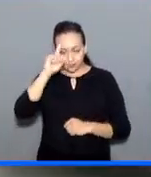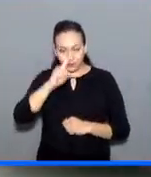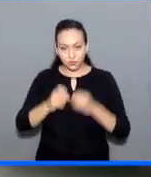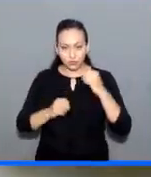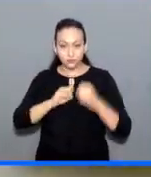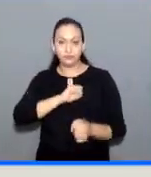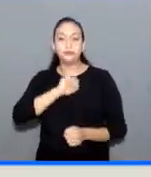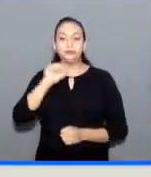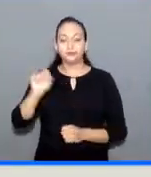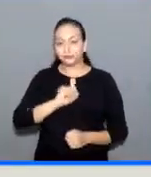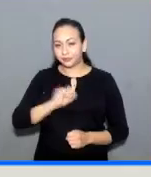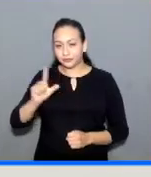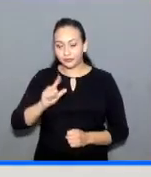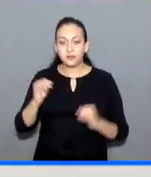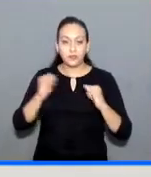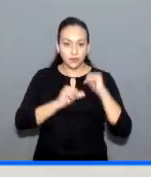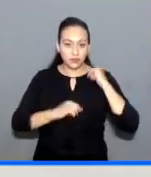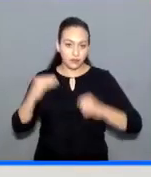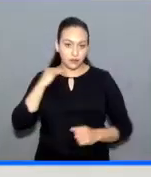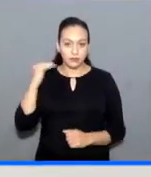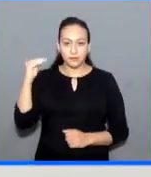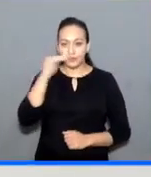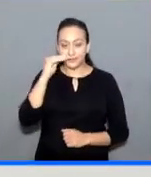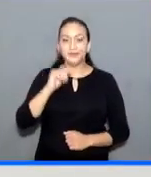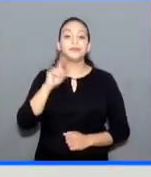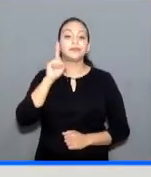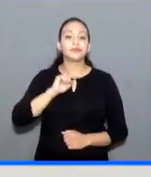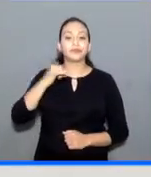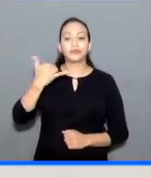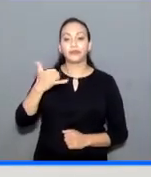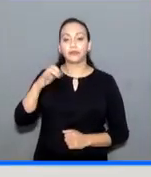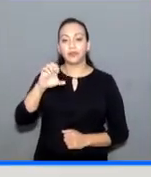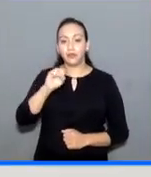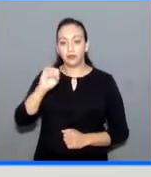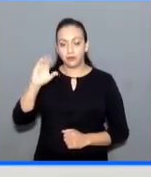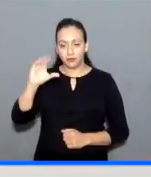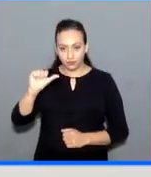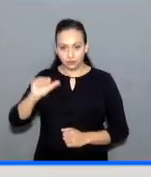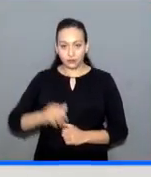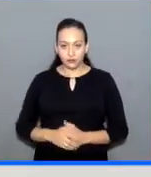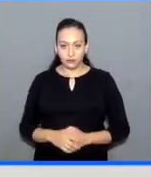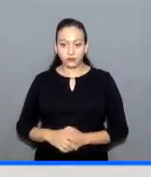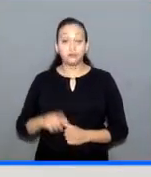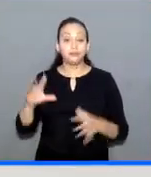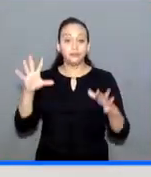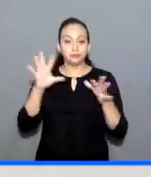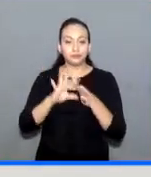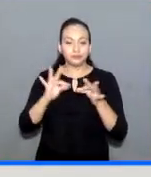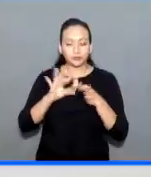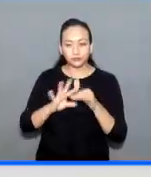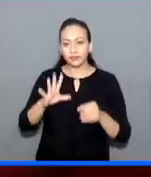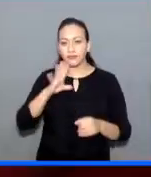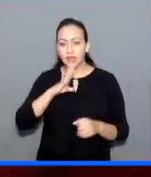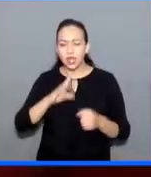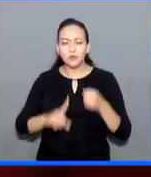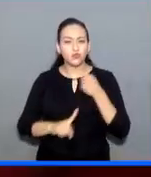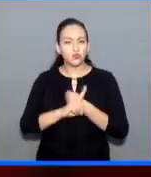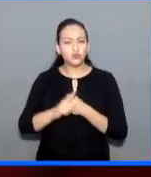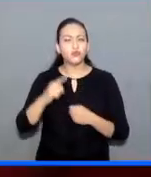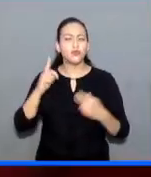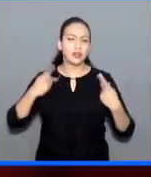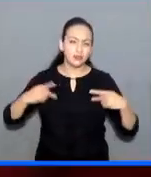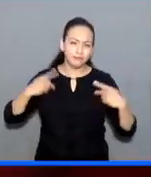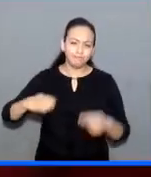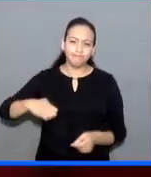Instituto Federal de Defensoría Pública, Jessica Alejandra Nieto Cravioto, explica los retos que enfrentan las personas adultas mayores